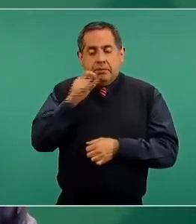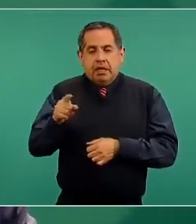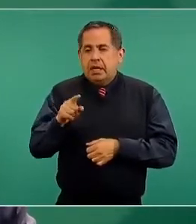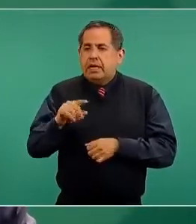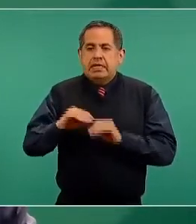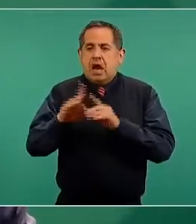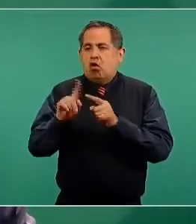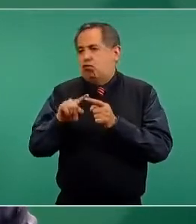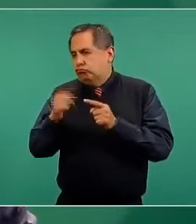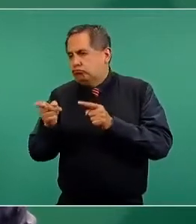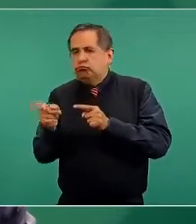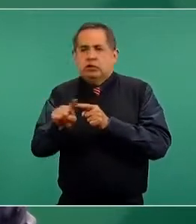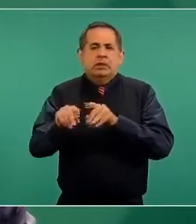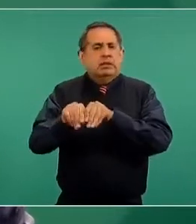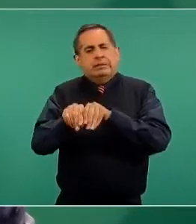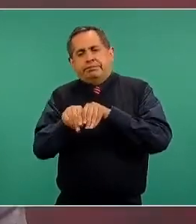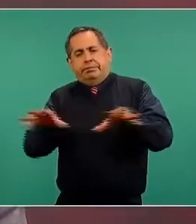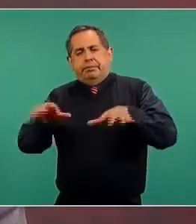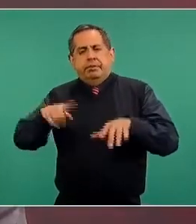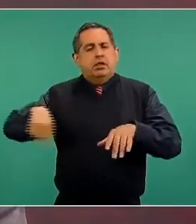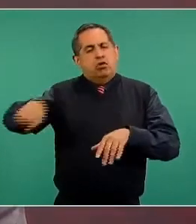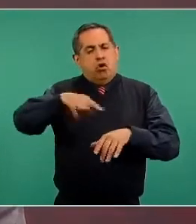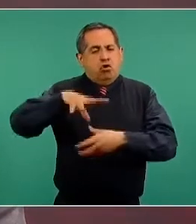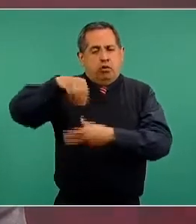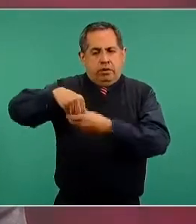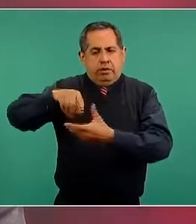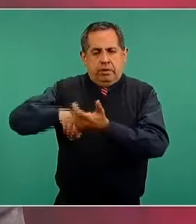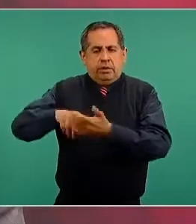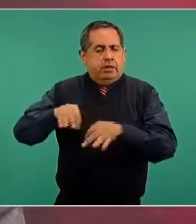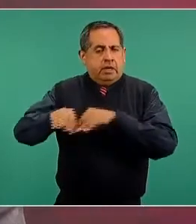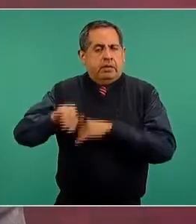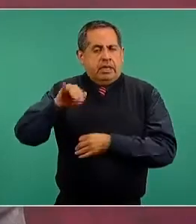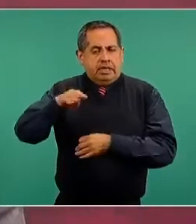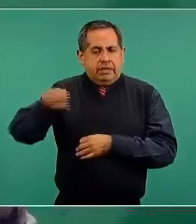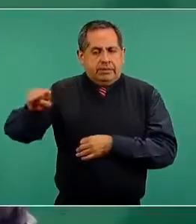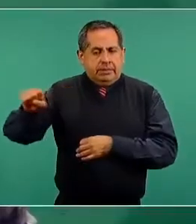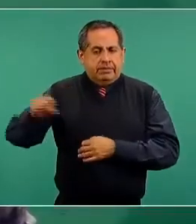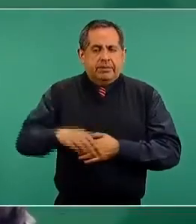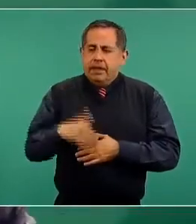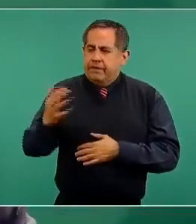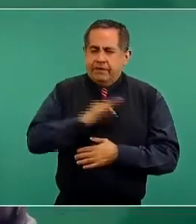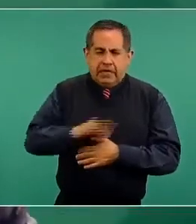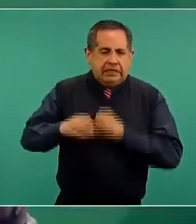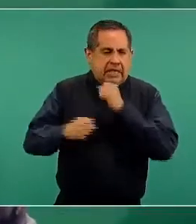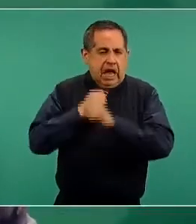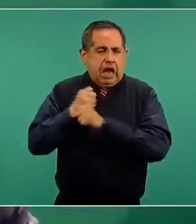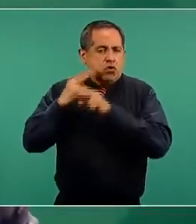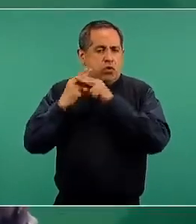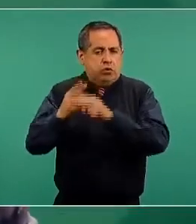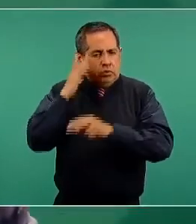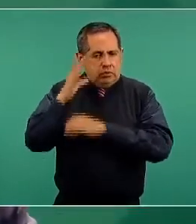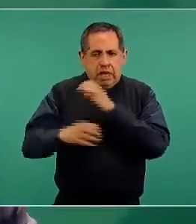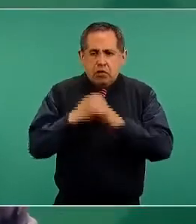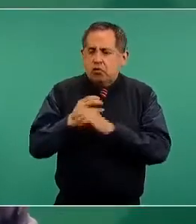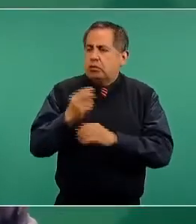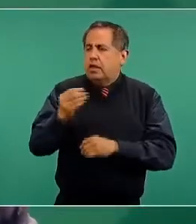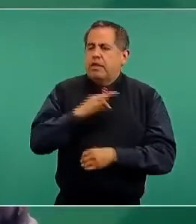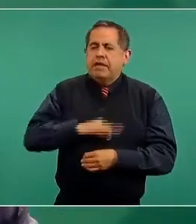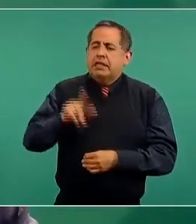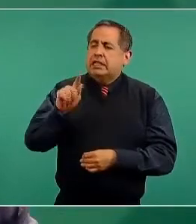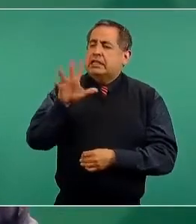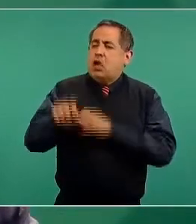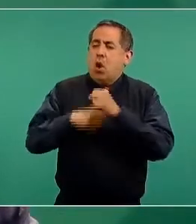extensión a través de él a toda la comunidad del Instituto Mexicano del Seguro Social. Feliz aniversario, 75 años del